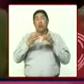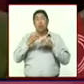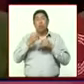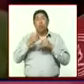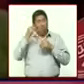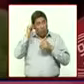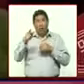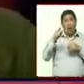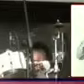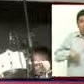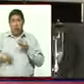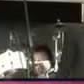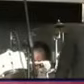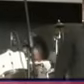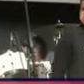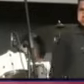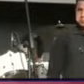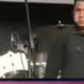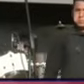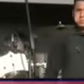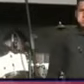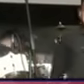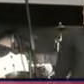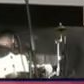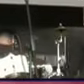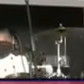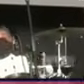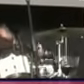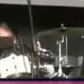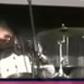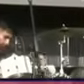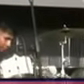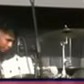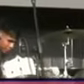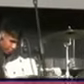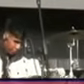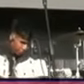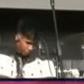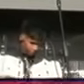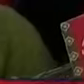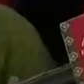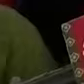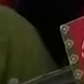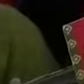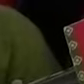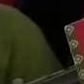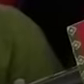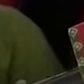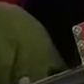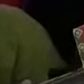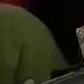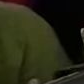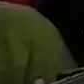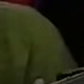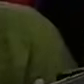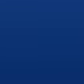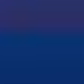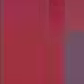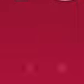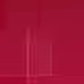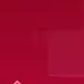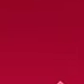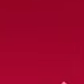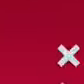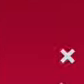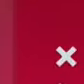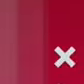él por qué no puede ir a declarar en este caso? ¿Qué privilegios goza? Todos los bolivianos somos iguales, aquí no hay bolivianos de primera, ni de segunda, ni de tercera.